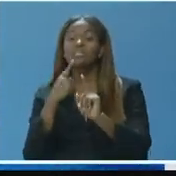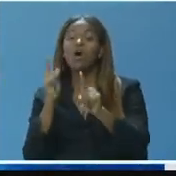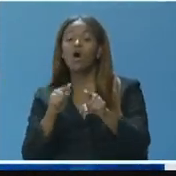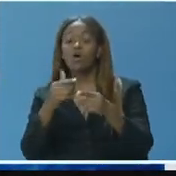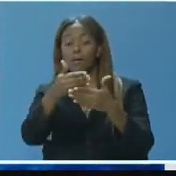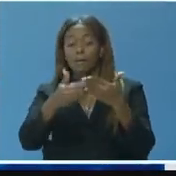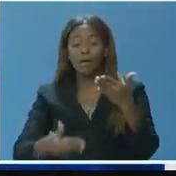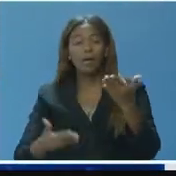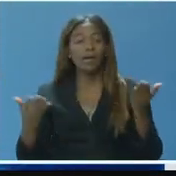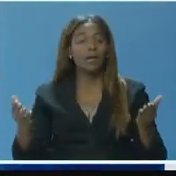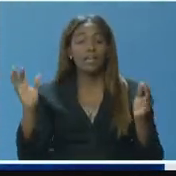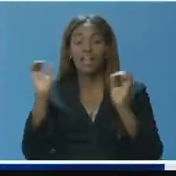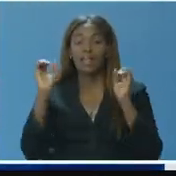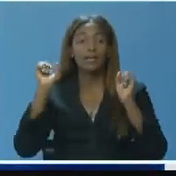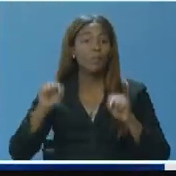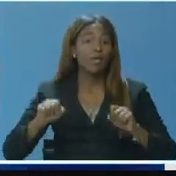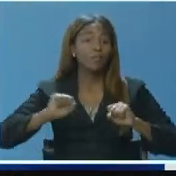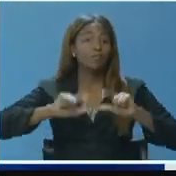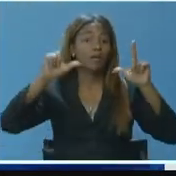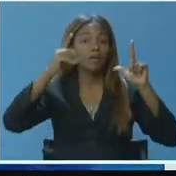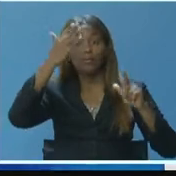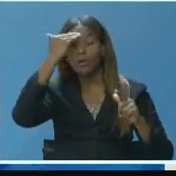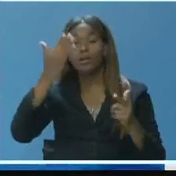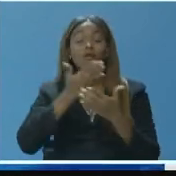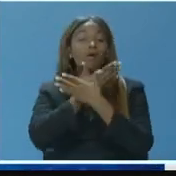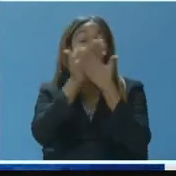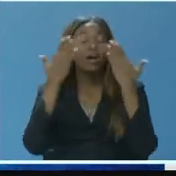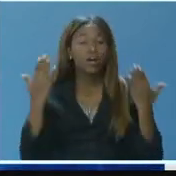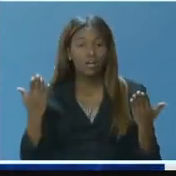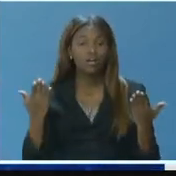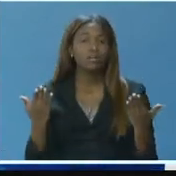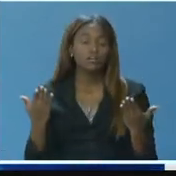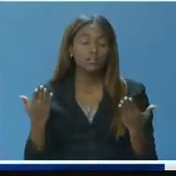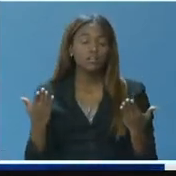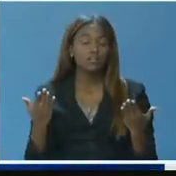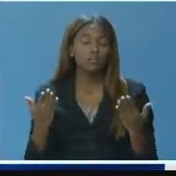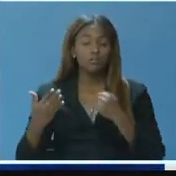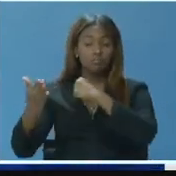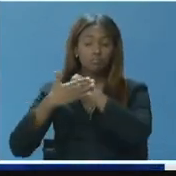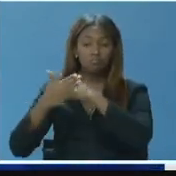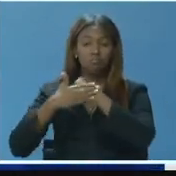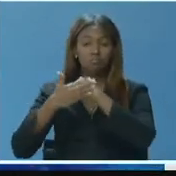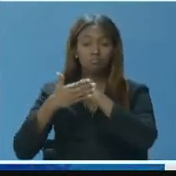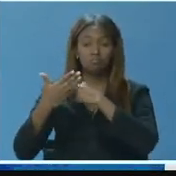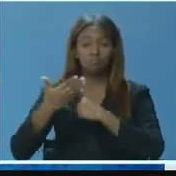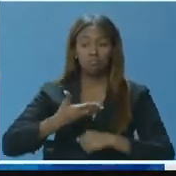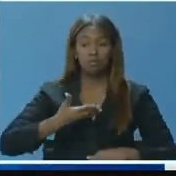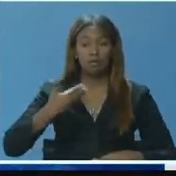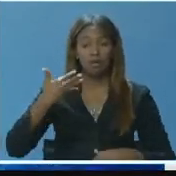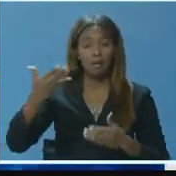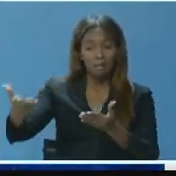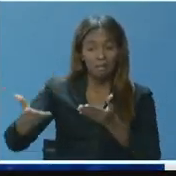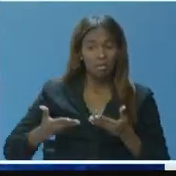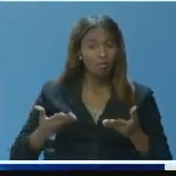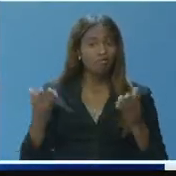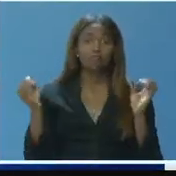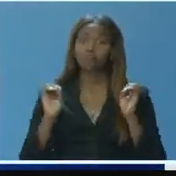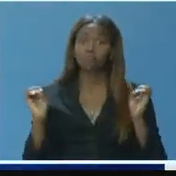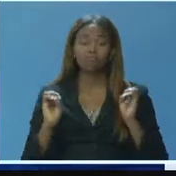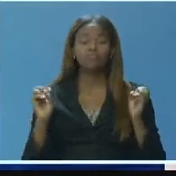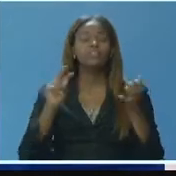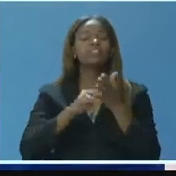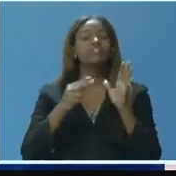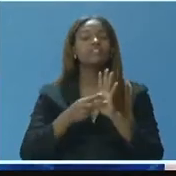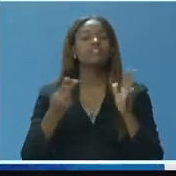cosa. Nadie la puede poner porque no existe. A mí nadie me ha llamado, nadie me ha citado. Entonces la